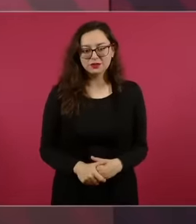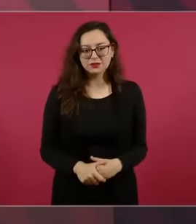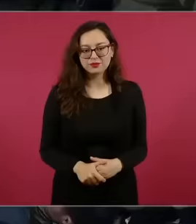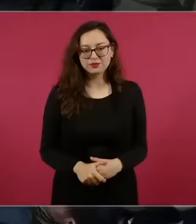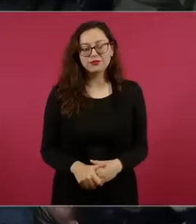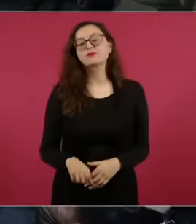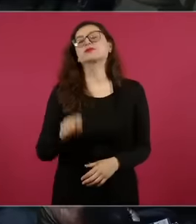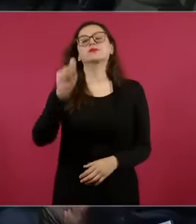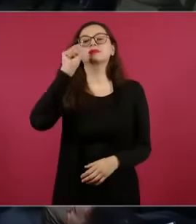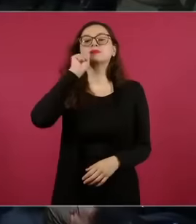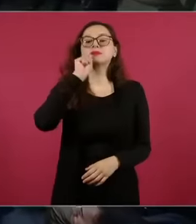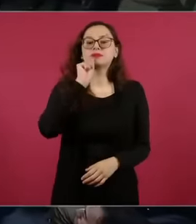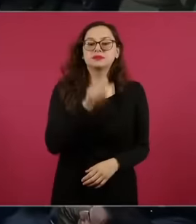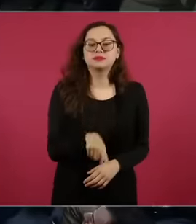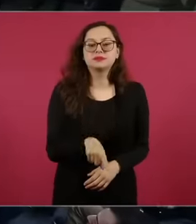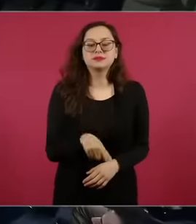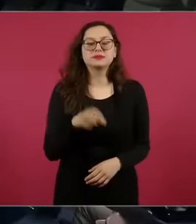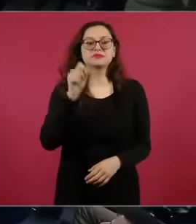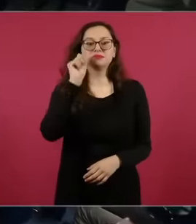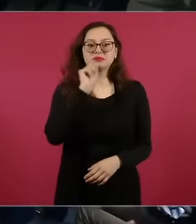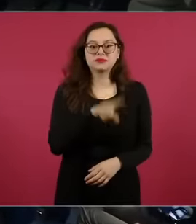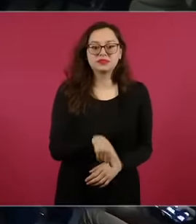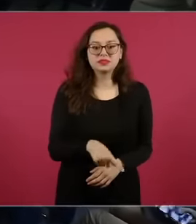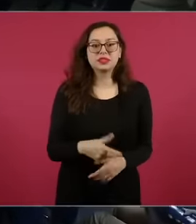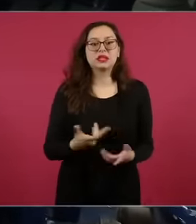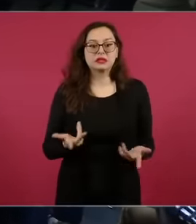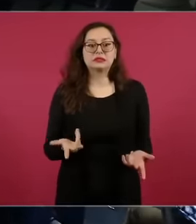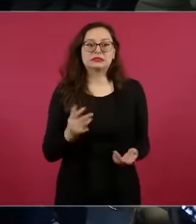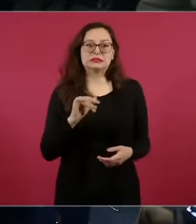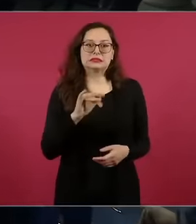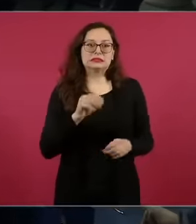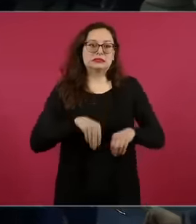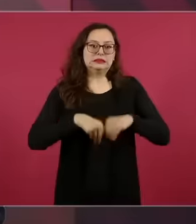Lo mismo. Entonces, sí aturde.